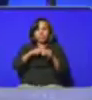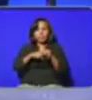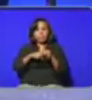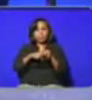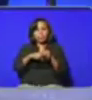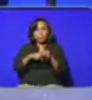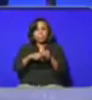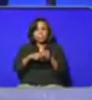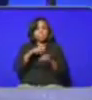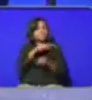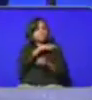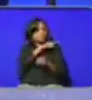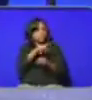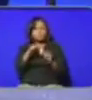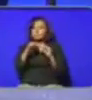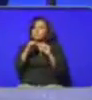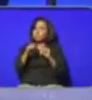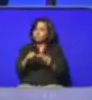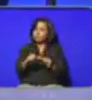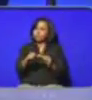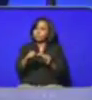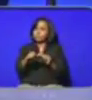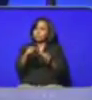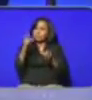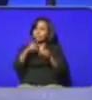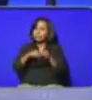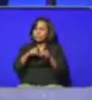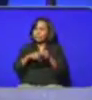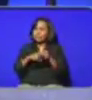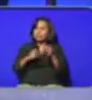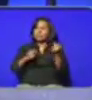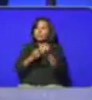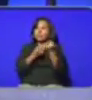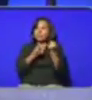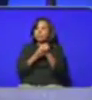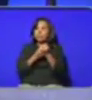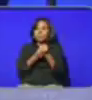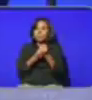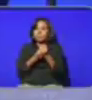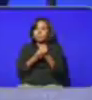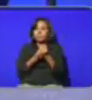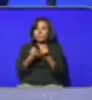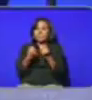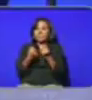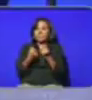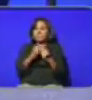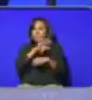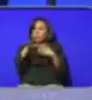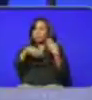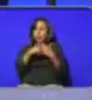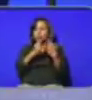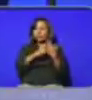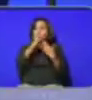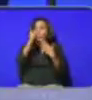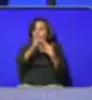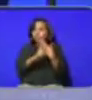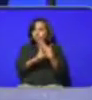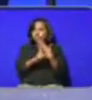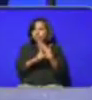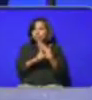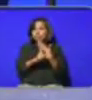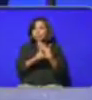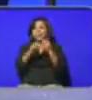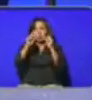de manera bien intensa, para garantizar de que en todo este proceso nosotros recibamos la retroalimentación de ellos. Recuerden que